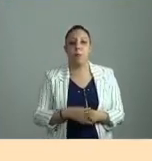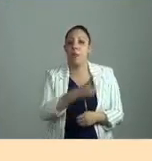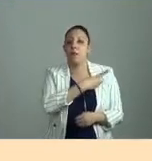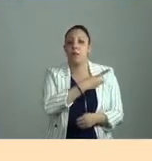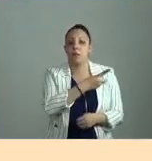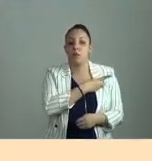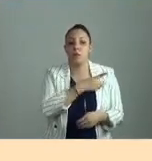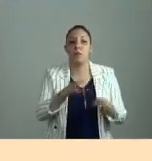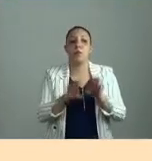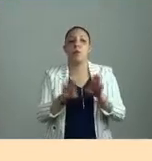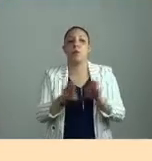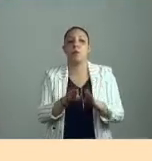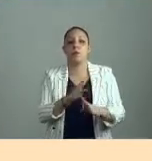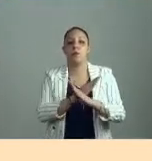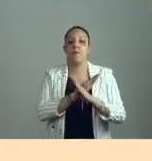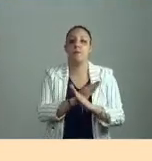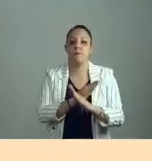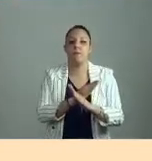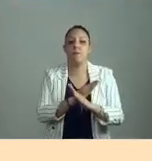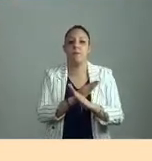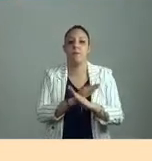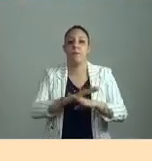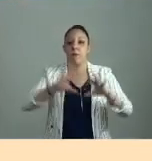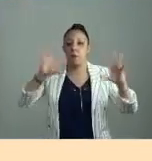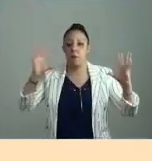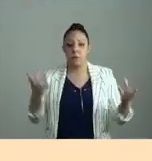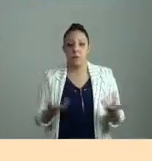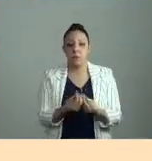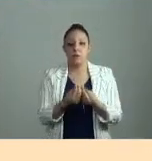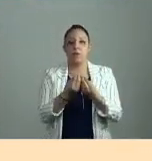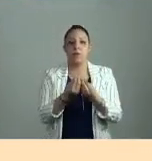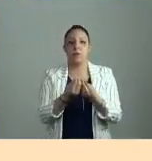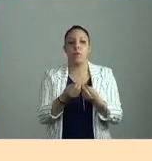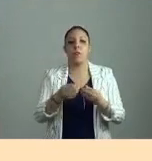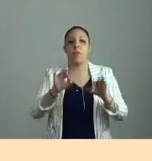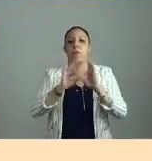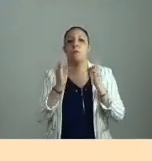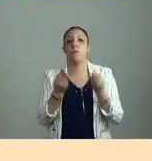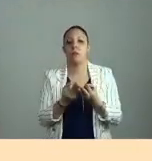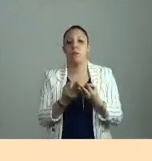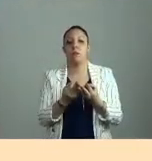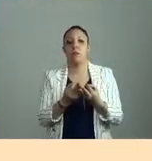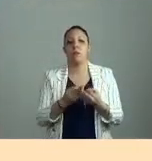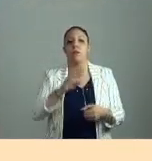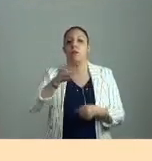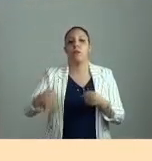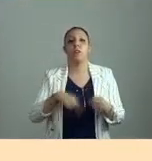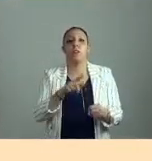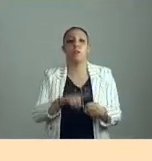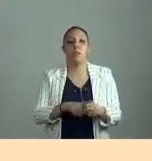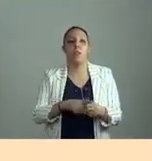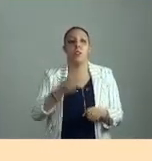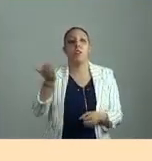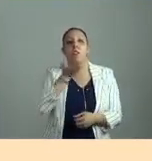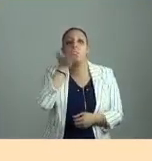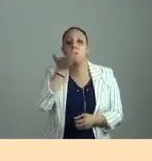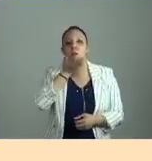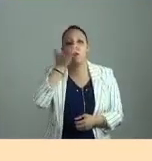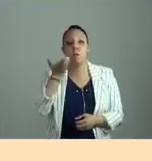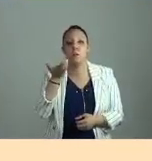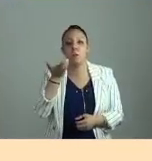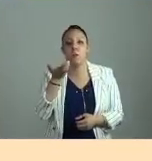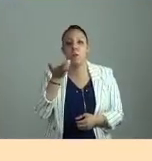recuperar la forma tradicional por ejemplo de de cubano